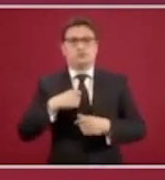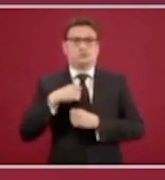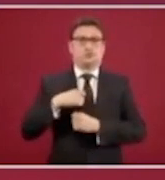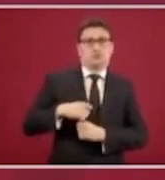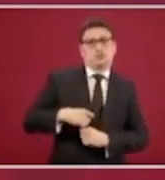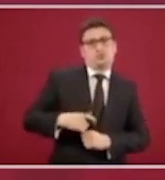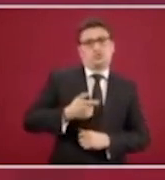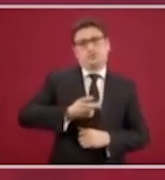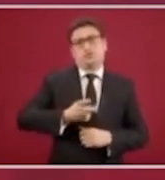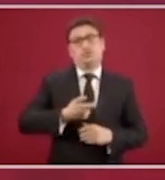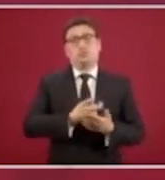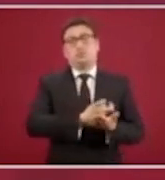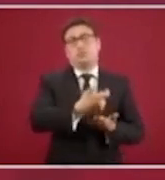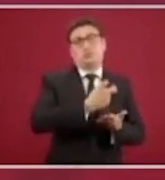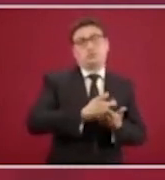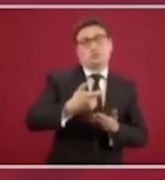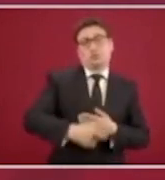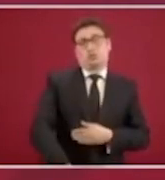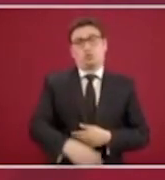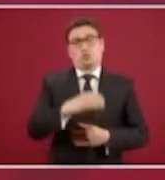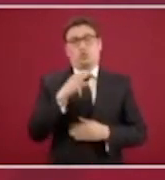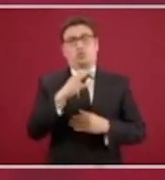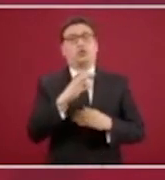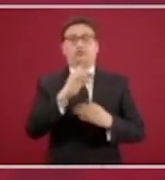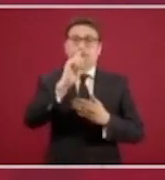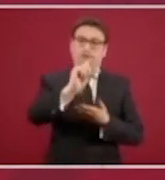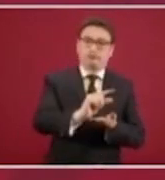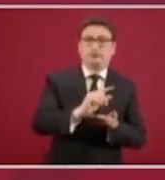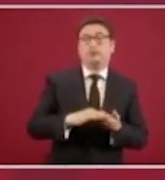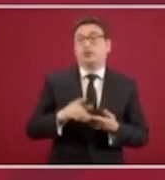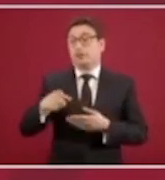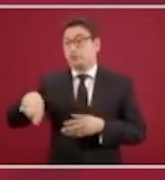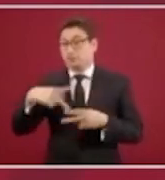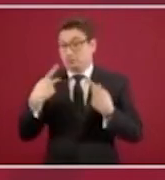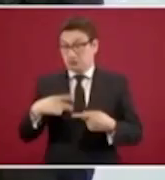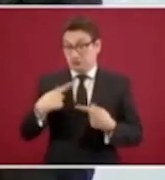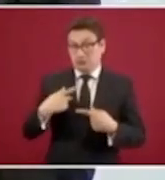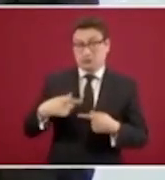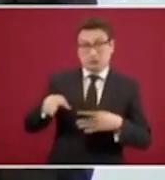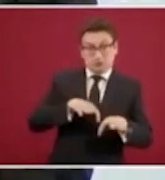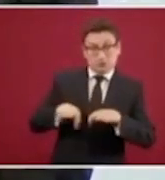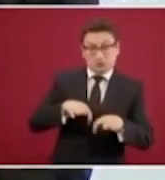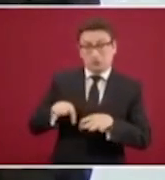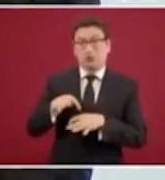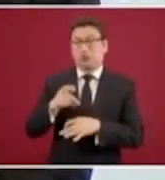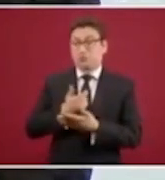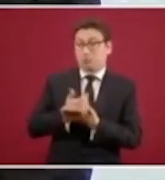más salario y menos a los que tienen